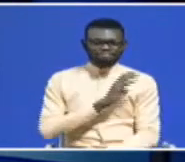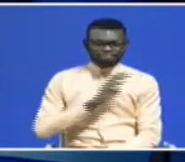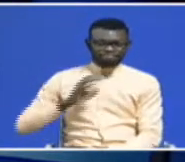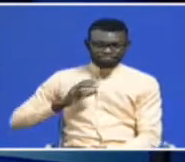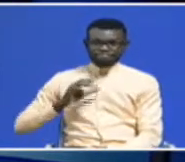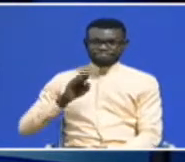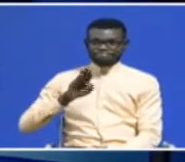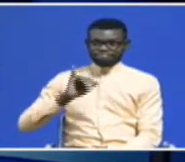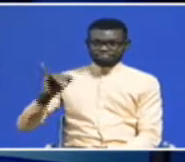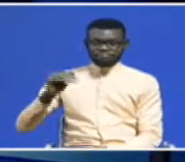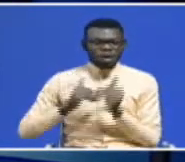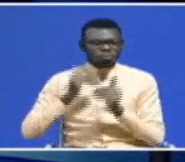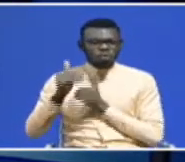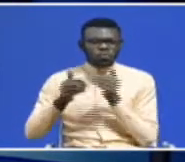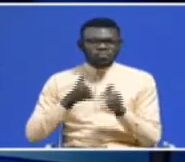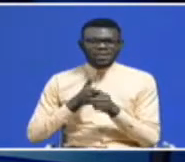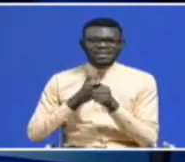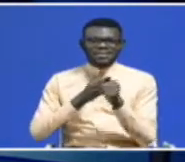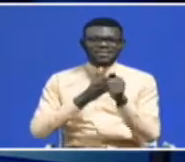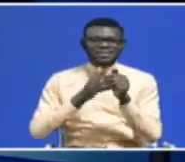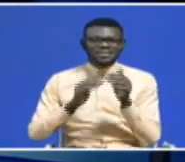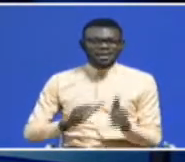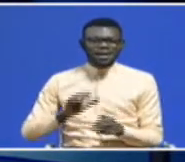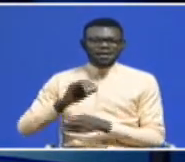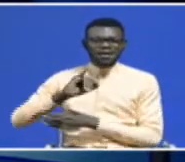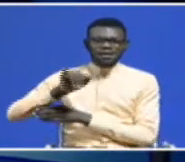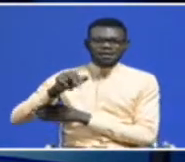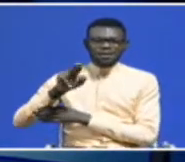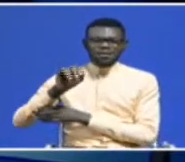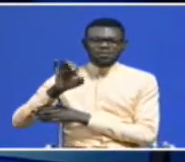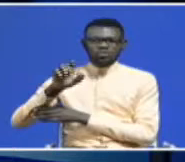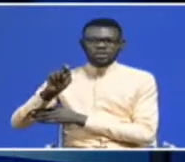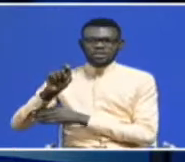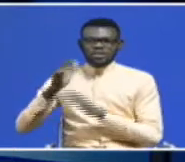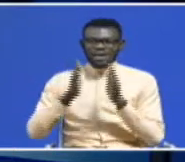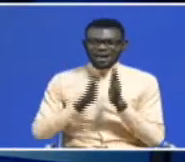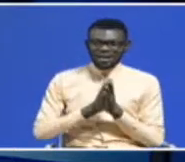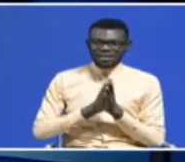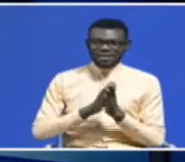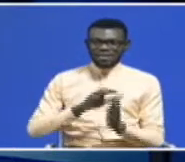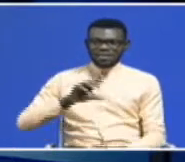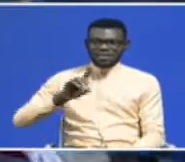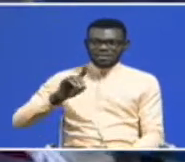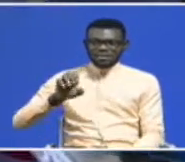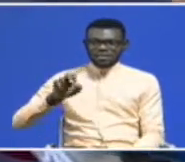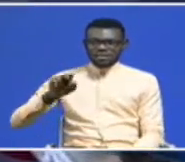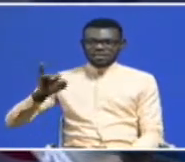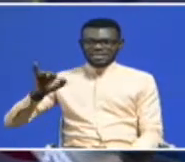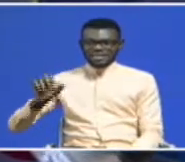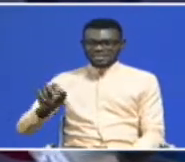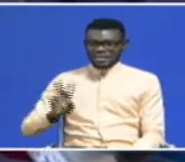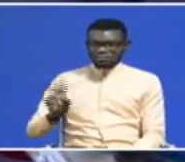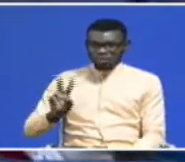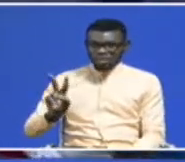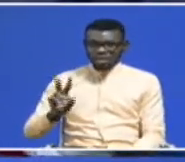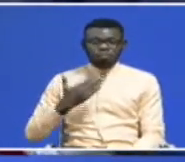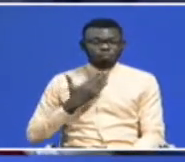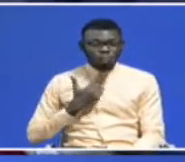mchakato wa BBI inayoongozwa na mbunge Junet Mohamed na aliyekuwa mbunge Dennis Waweru. Tumetaka kuanzisha